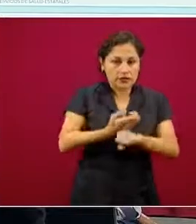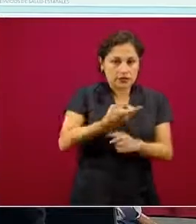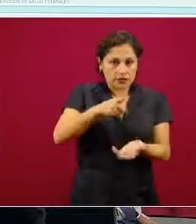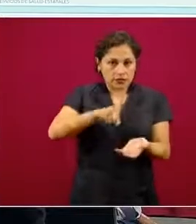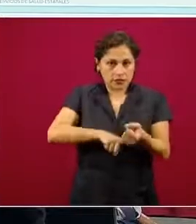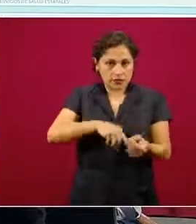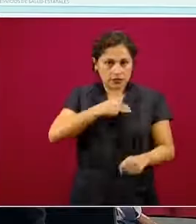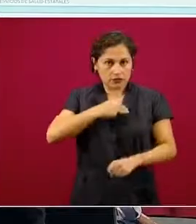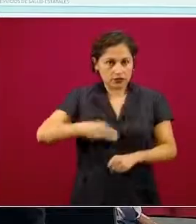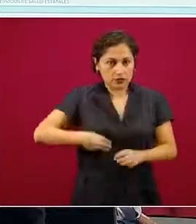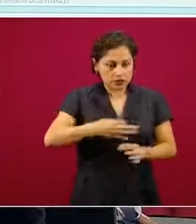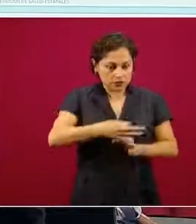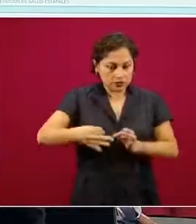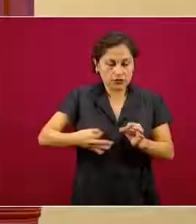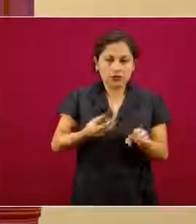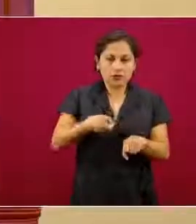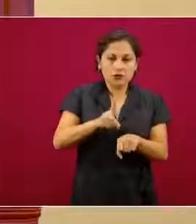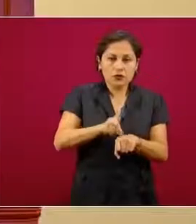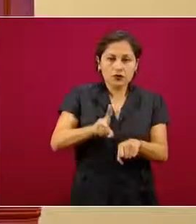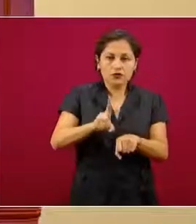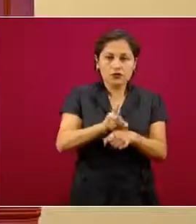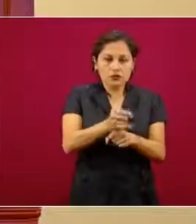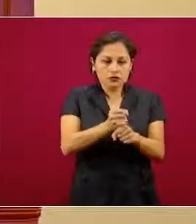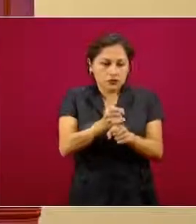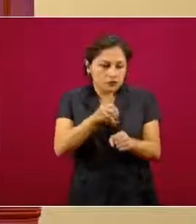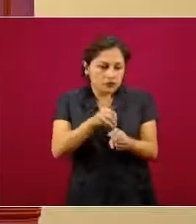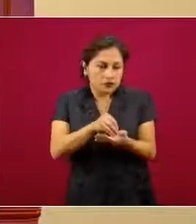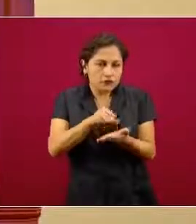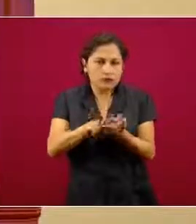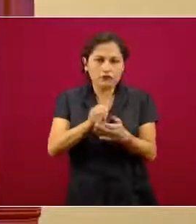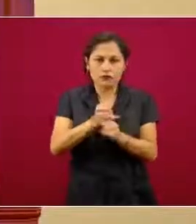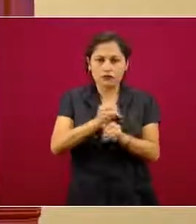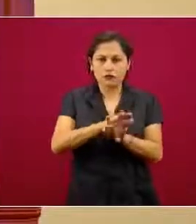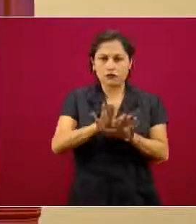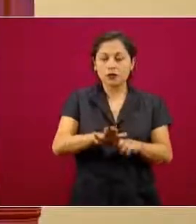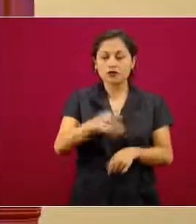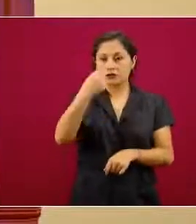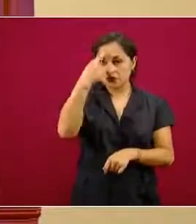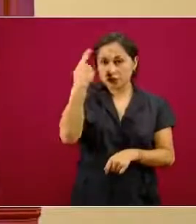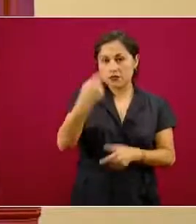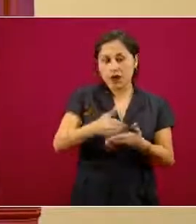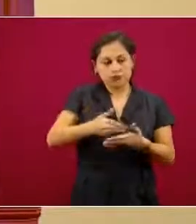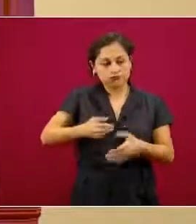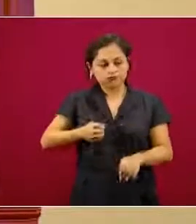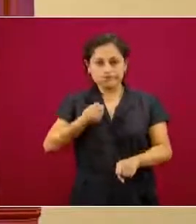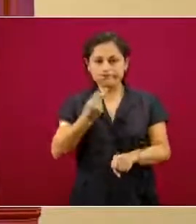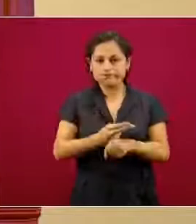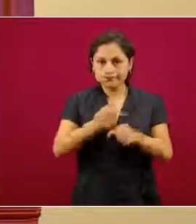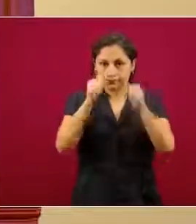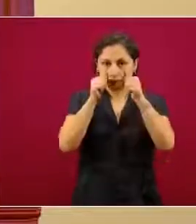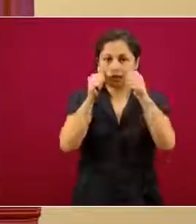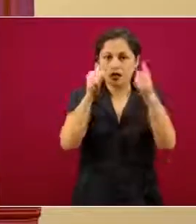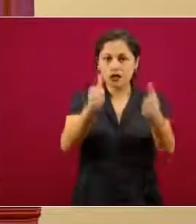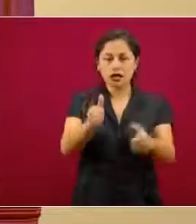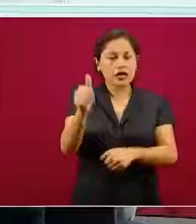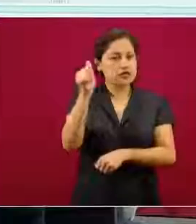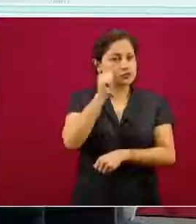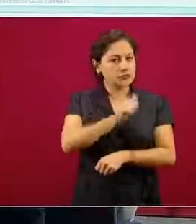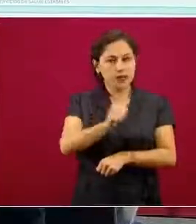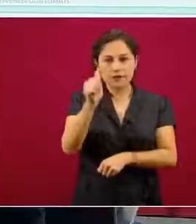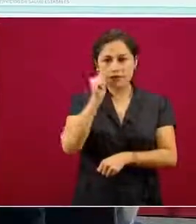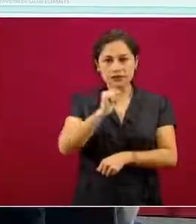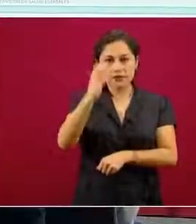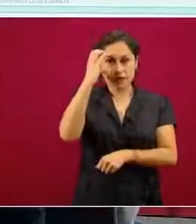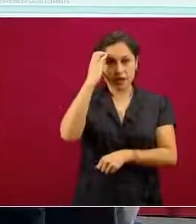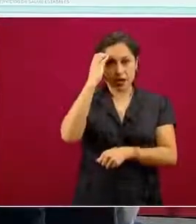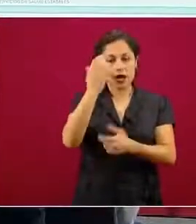días para rápidamente poder reaccionar y siempre tener disponible una cama dependiendo del tipo de